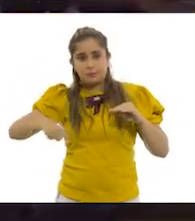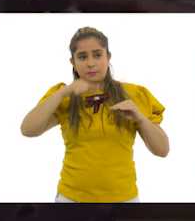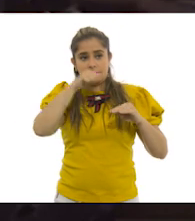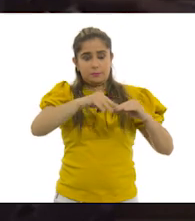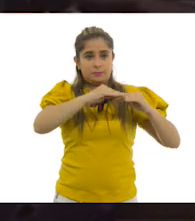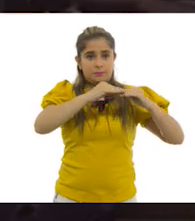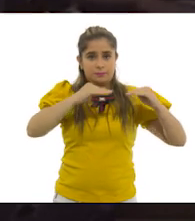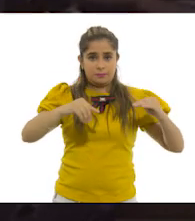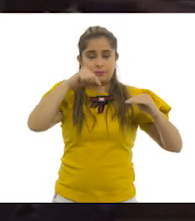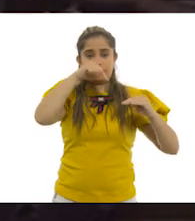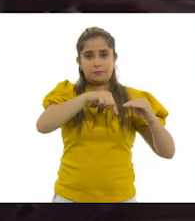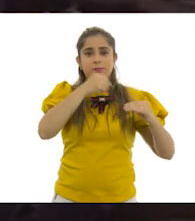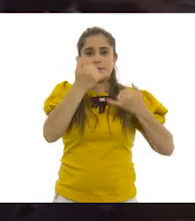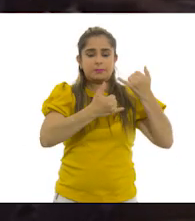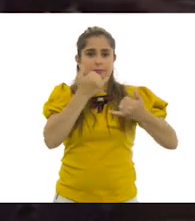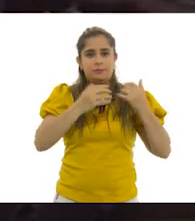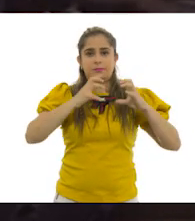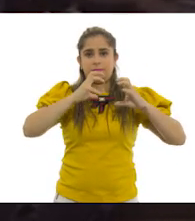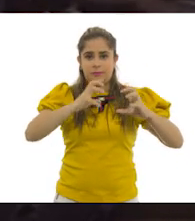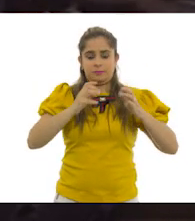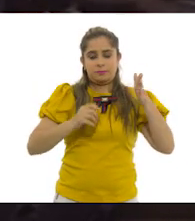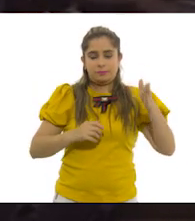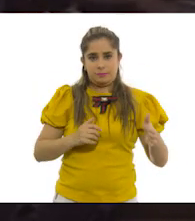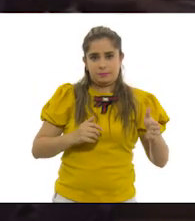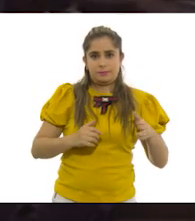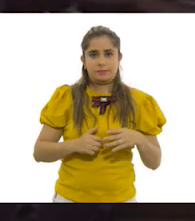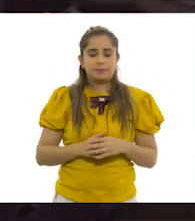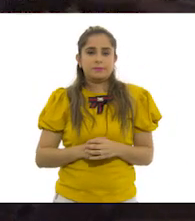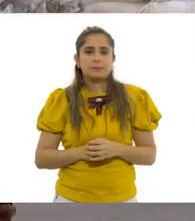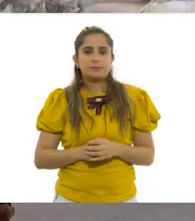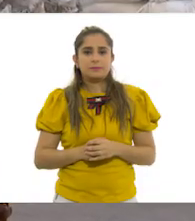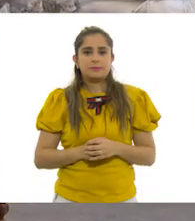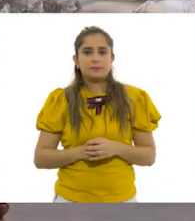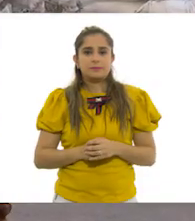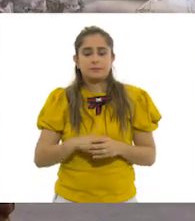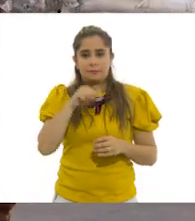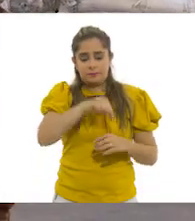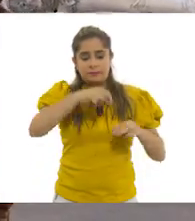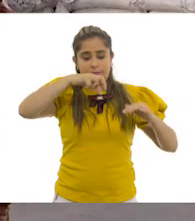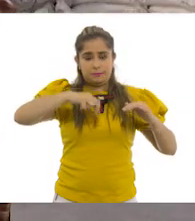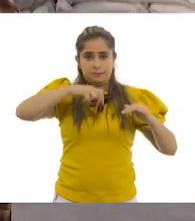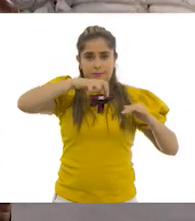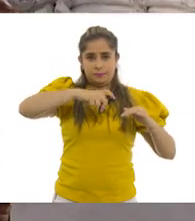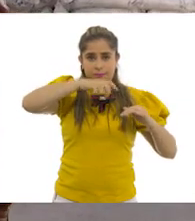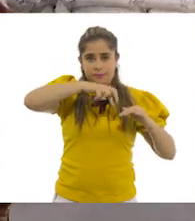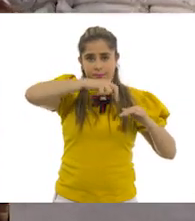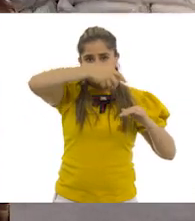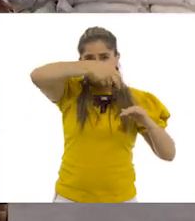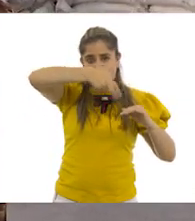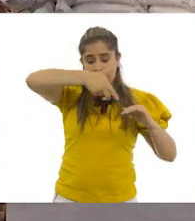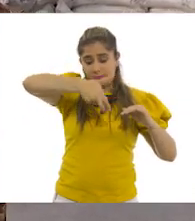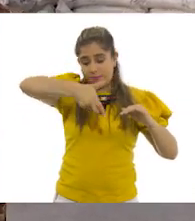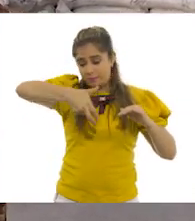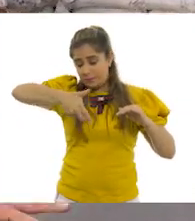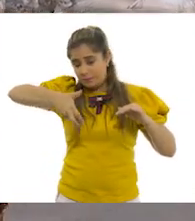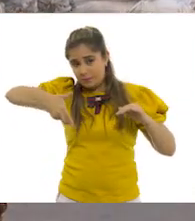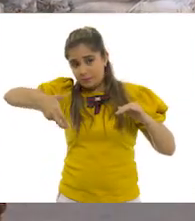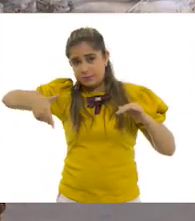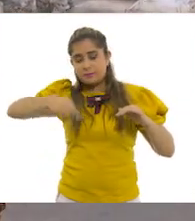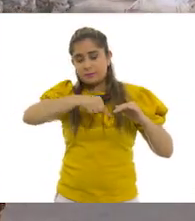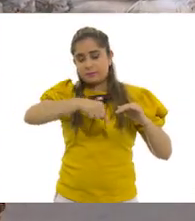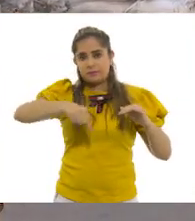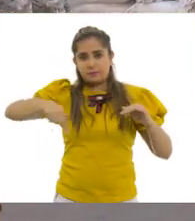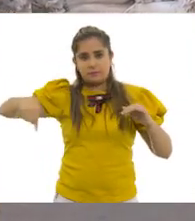es el límite norte del juego de pelota. A ver, y eso que tenemos son los escalones y de aquí te lleva esta